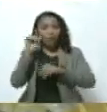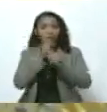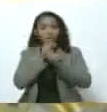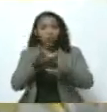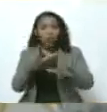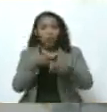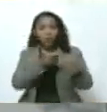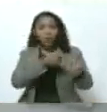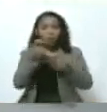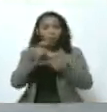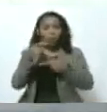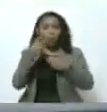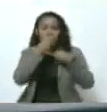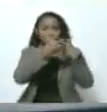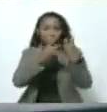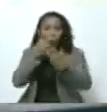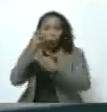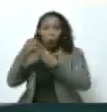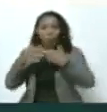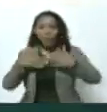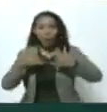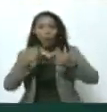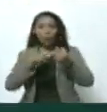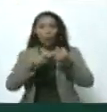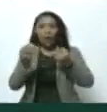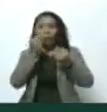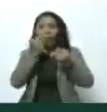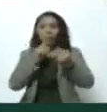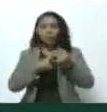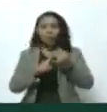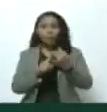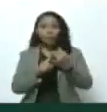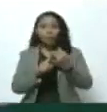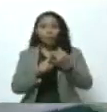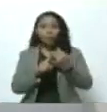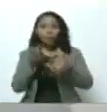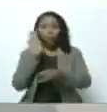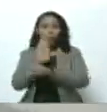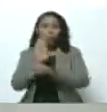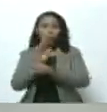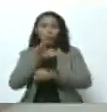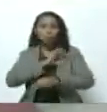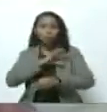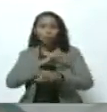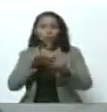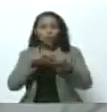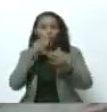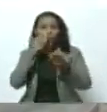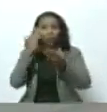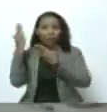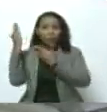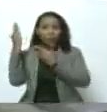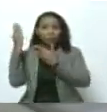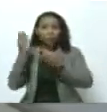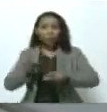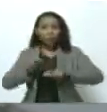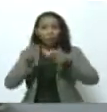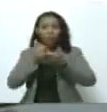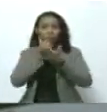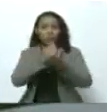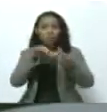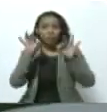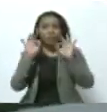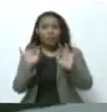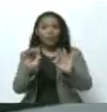usted lo ha recorrido, con salud, con alimentación, con protección social. Aquí vemos, por ejemplo, la entrega de ayudas